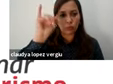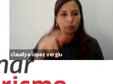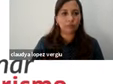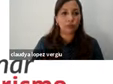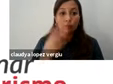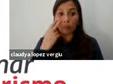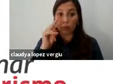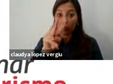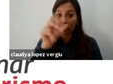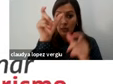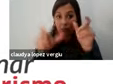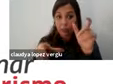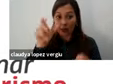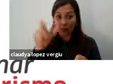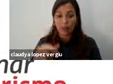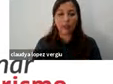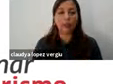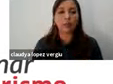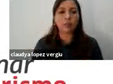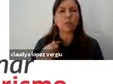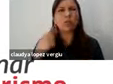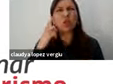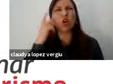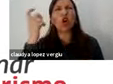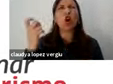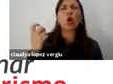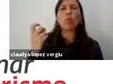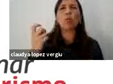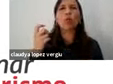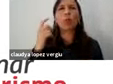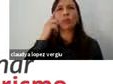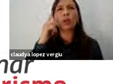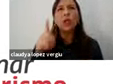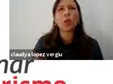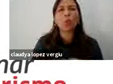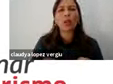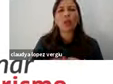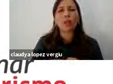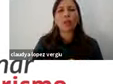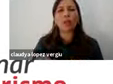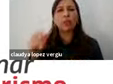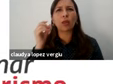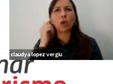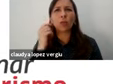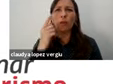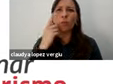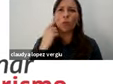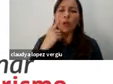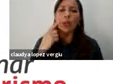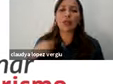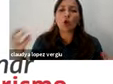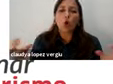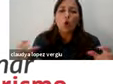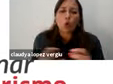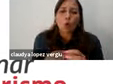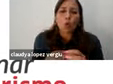Para empezar, ¿cómo iniciaron los temas de igualdad de género, enfoque de género en PROMPERÚ? Fue gracias a la cooperación